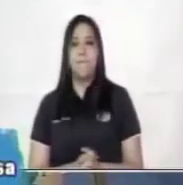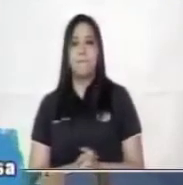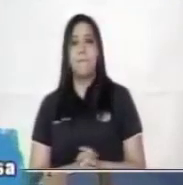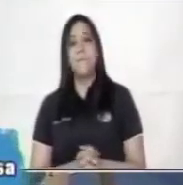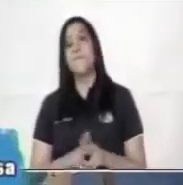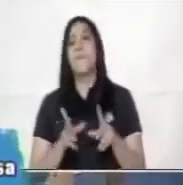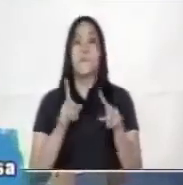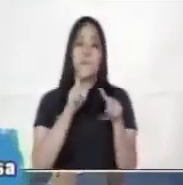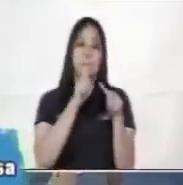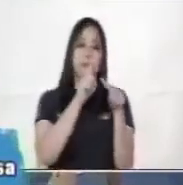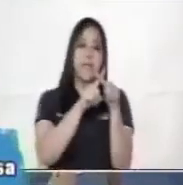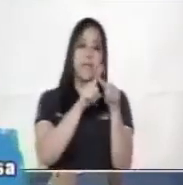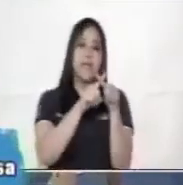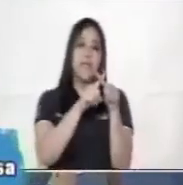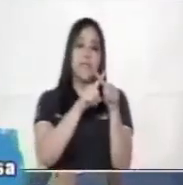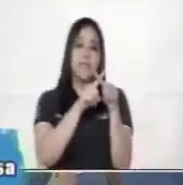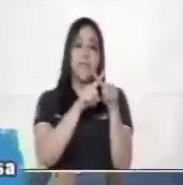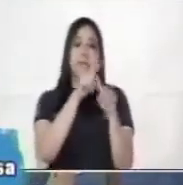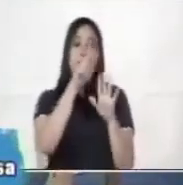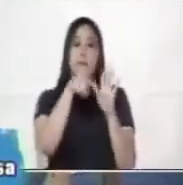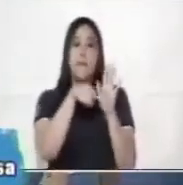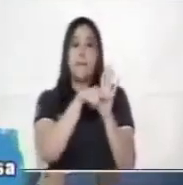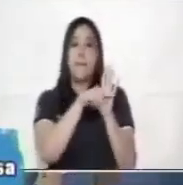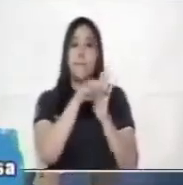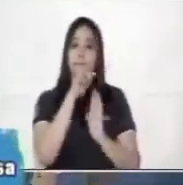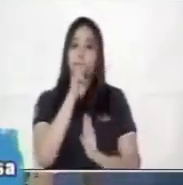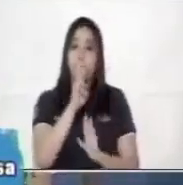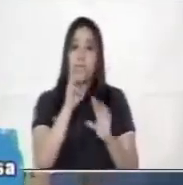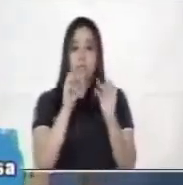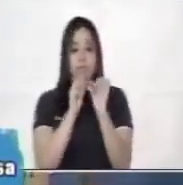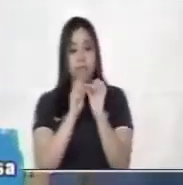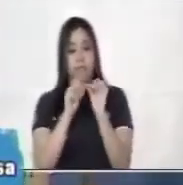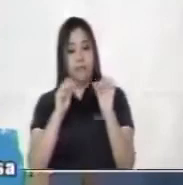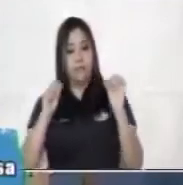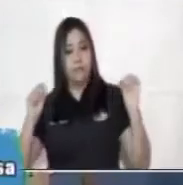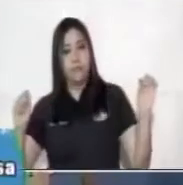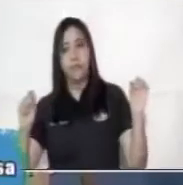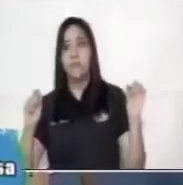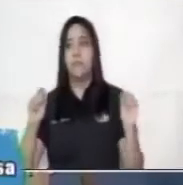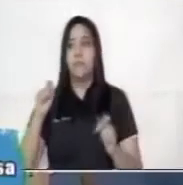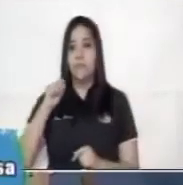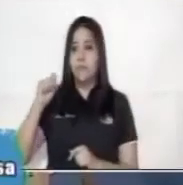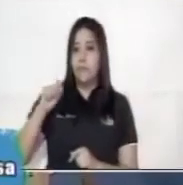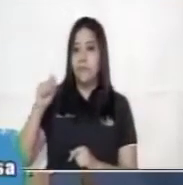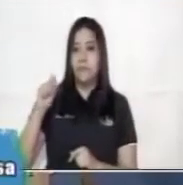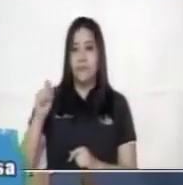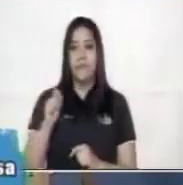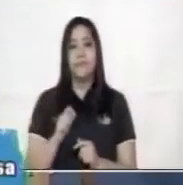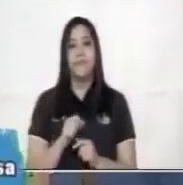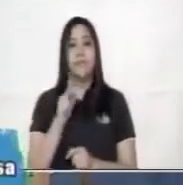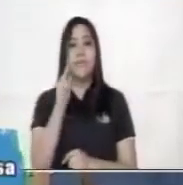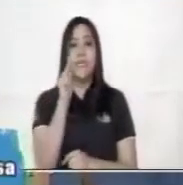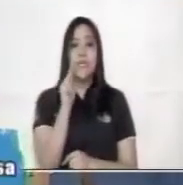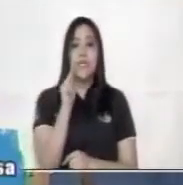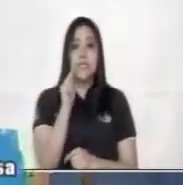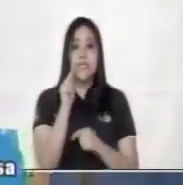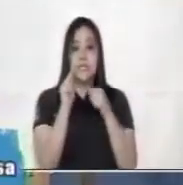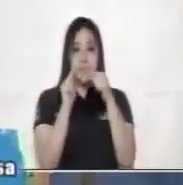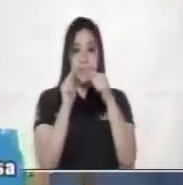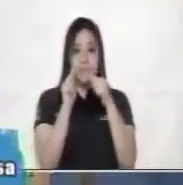Cuando X es menos 3, cuando X es menos 3, Y es